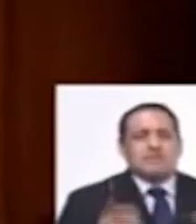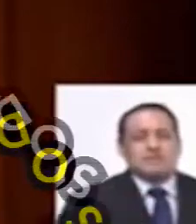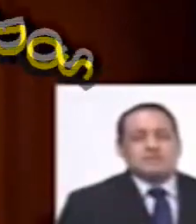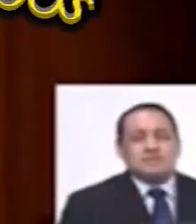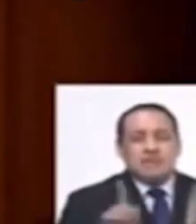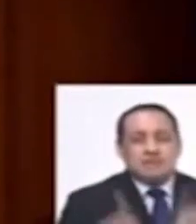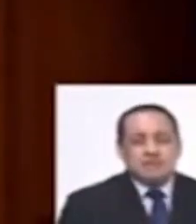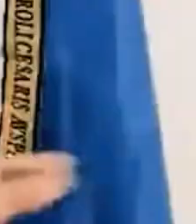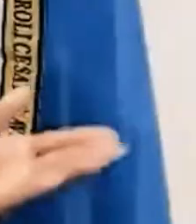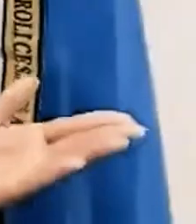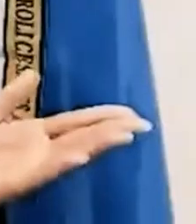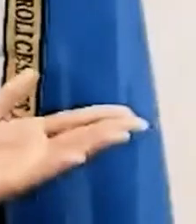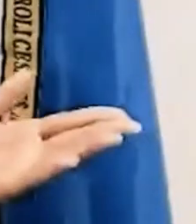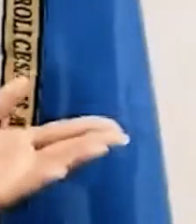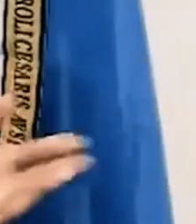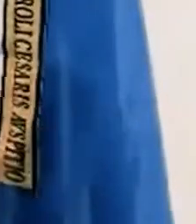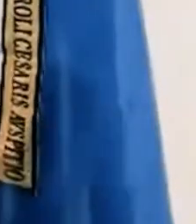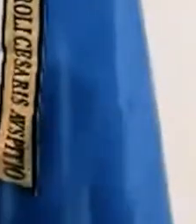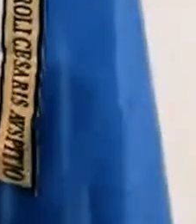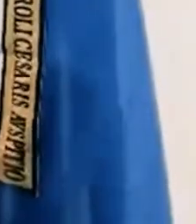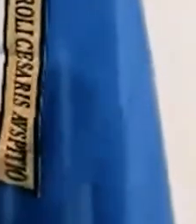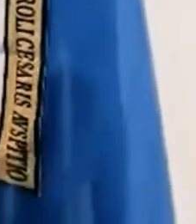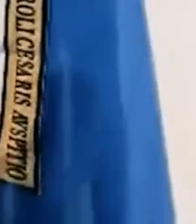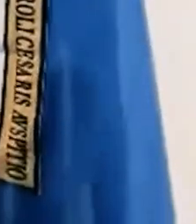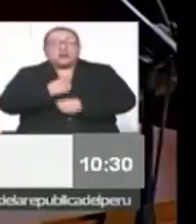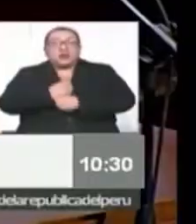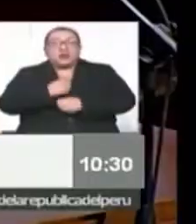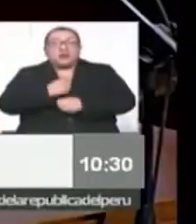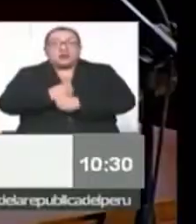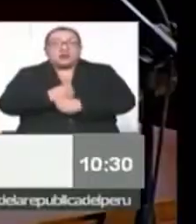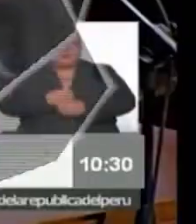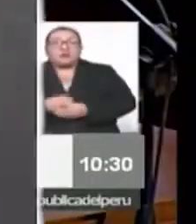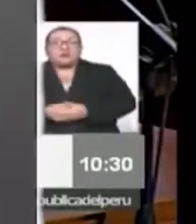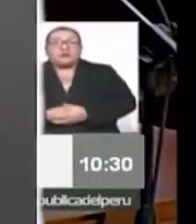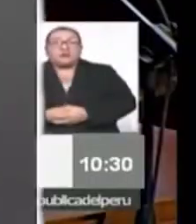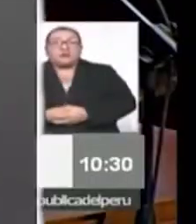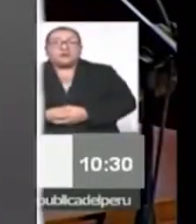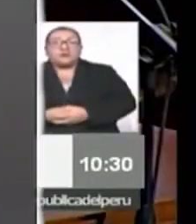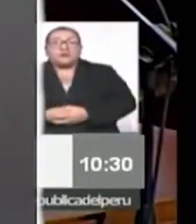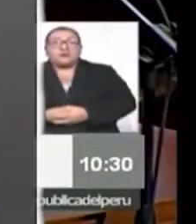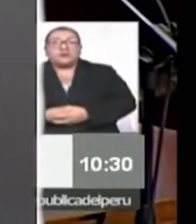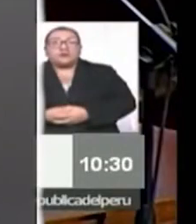la Rob sueltos la sueltos